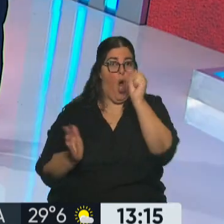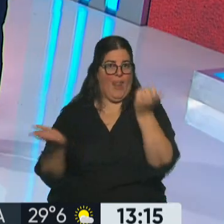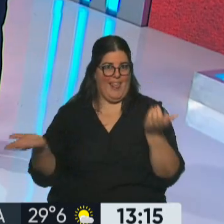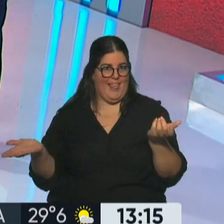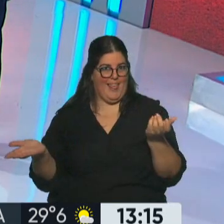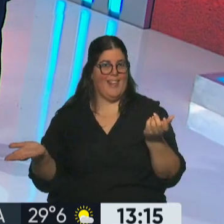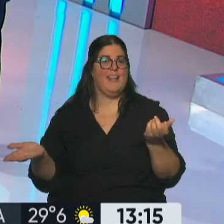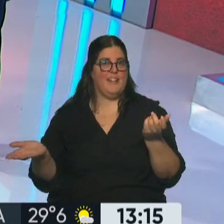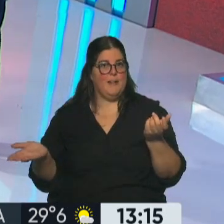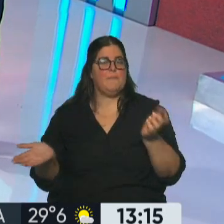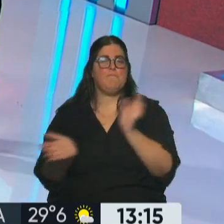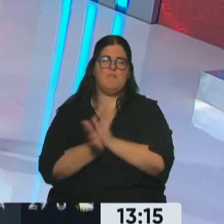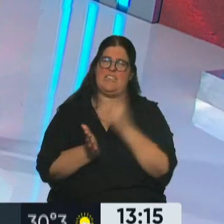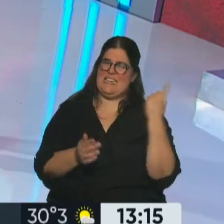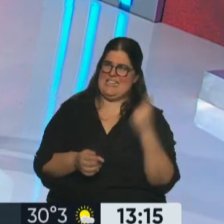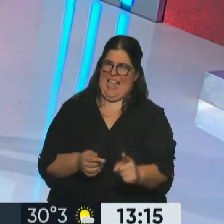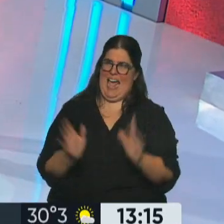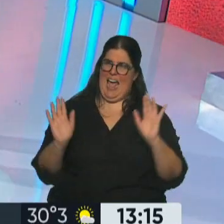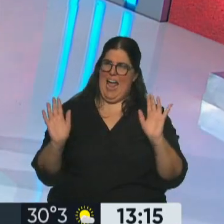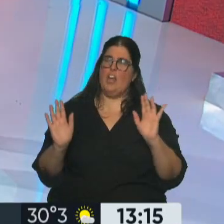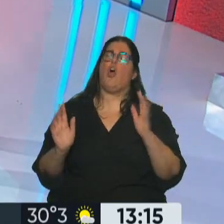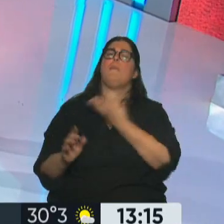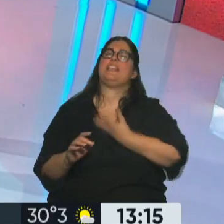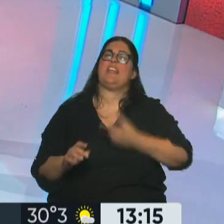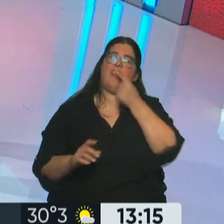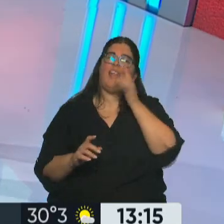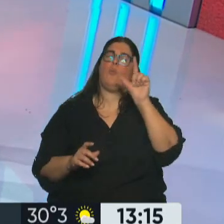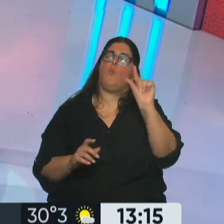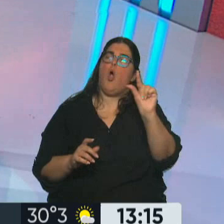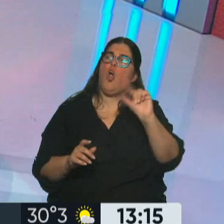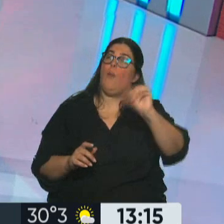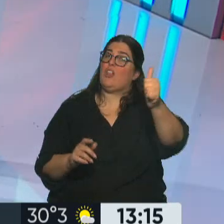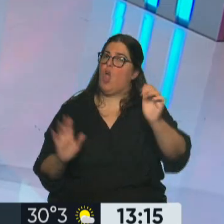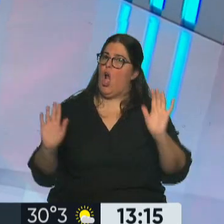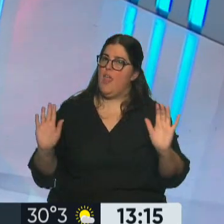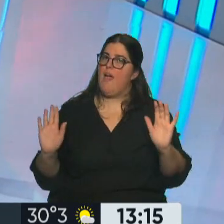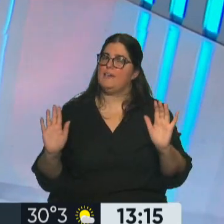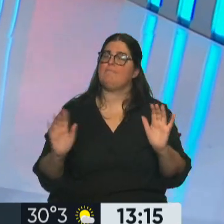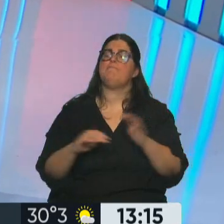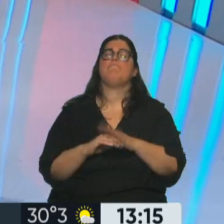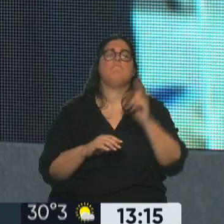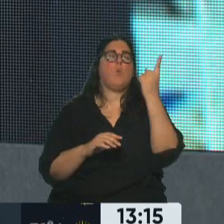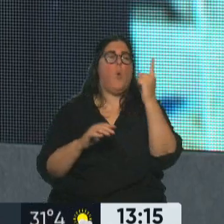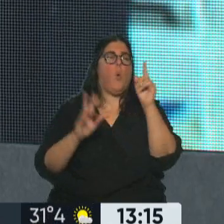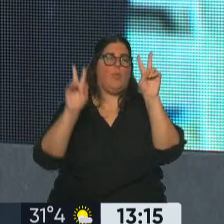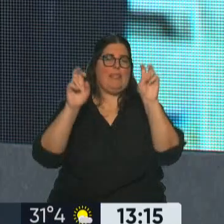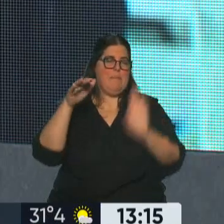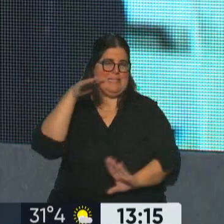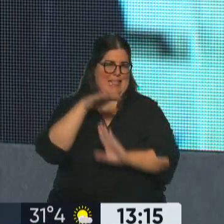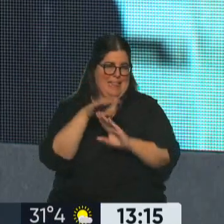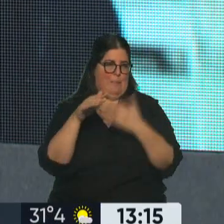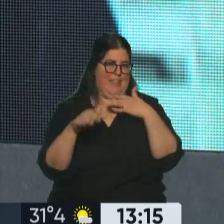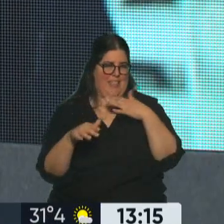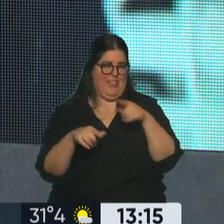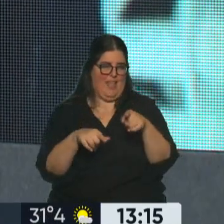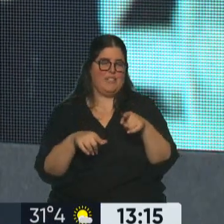se quiere, una victoria del presidente en ese sentido. De ahí toda la gran confusión. Yo creo que un punto central para tomar en cuenta es